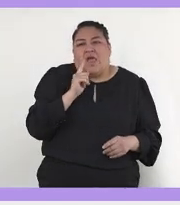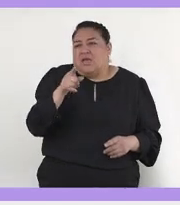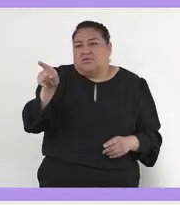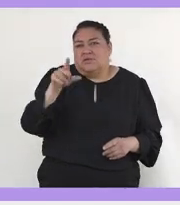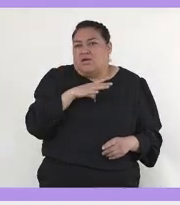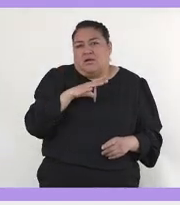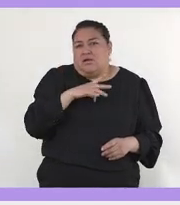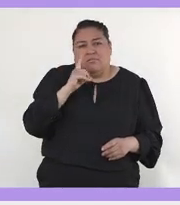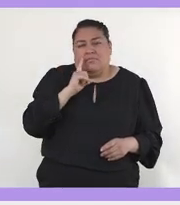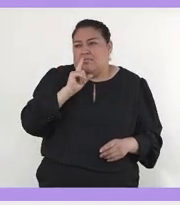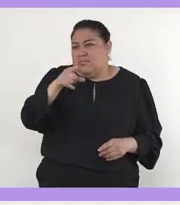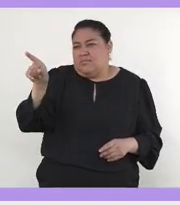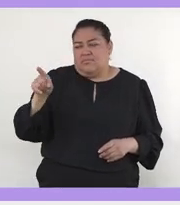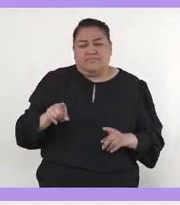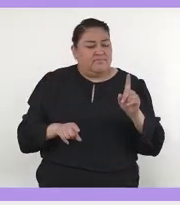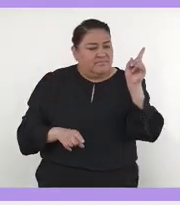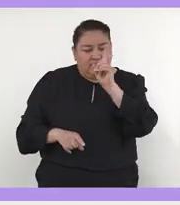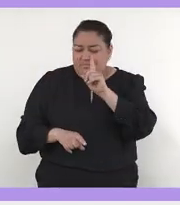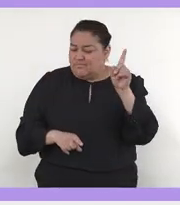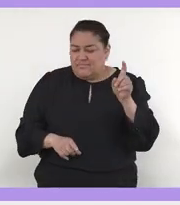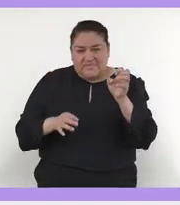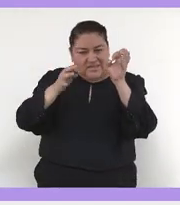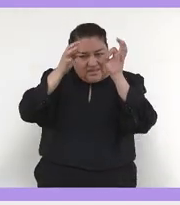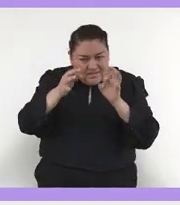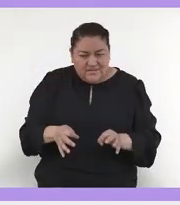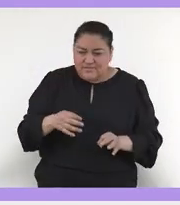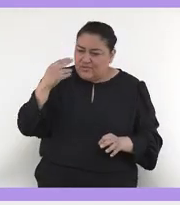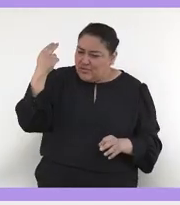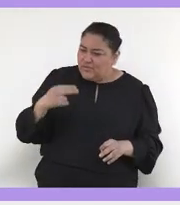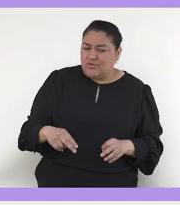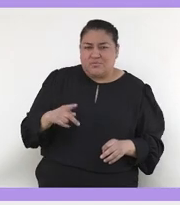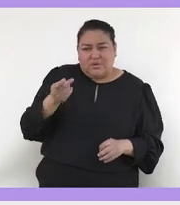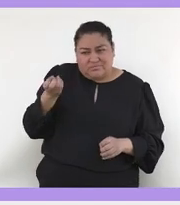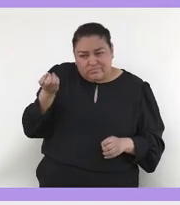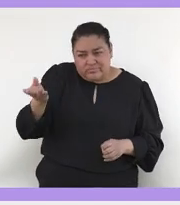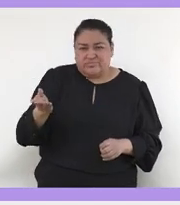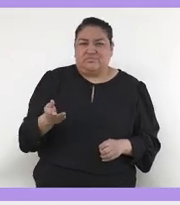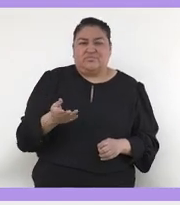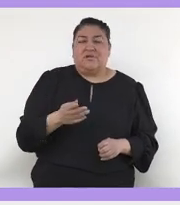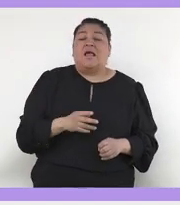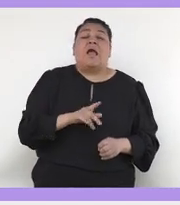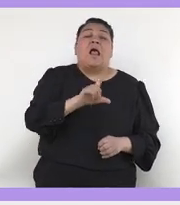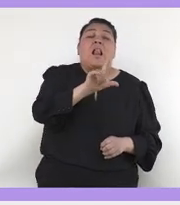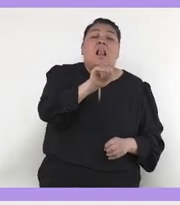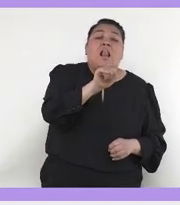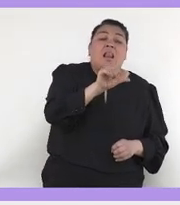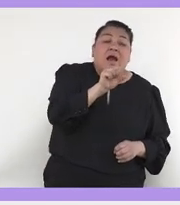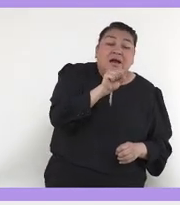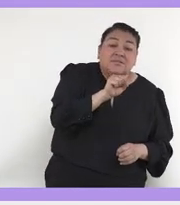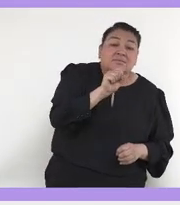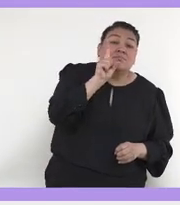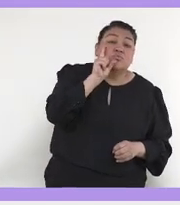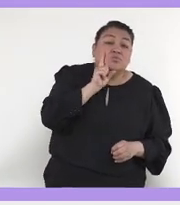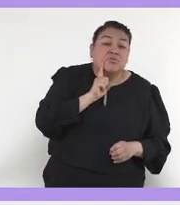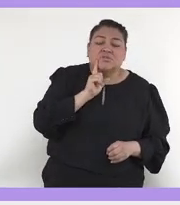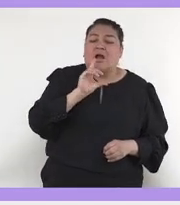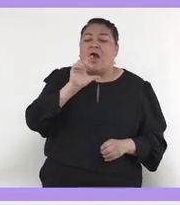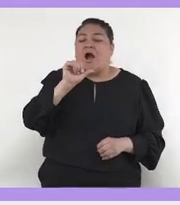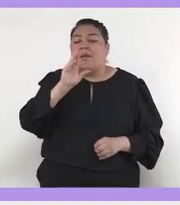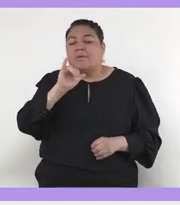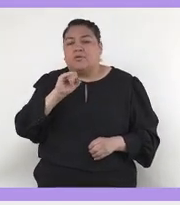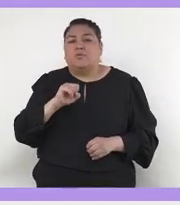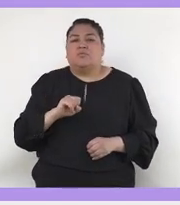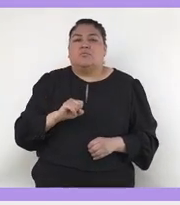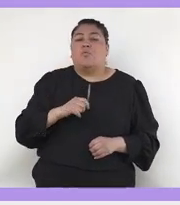yo no las veo Perdón entonces si es necesario a veces hacer una diferencia decir los árbitros y las arbitras háganla